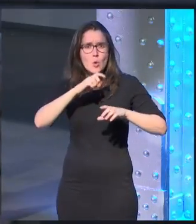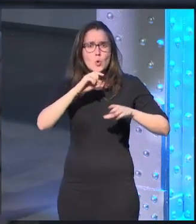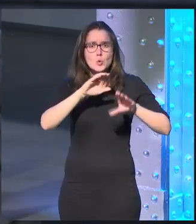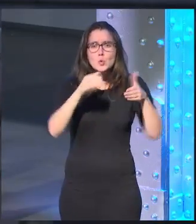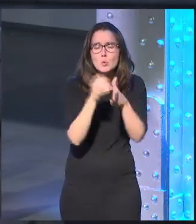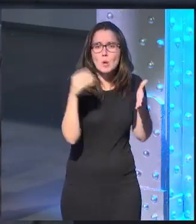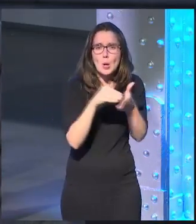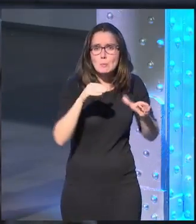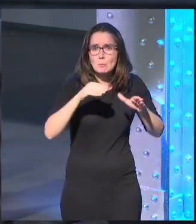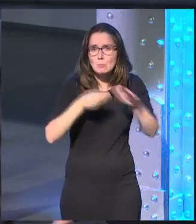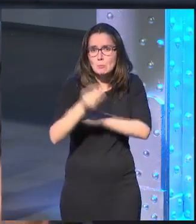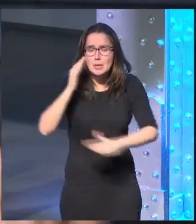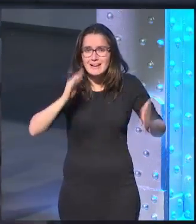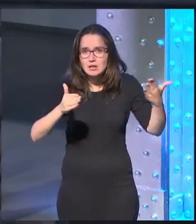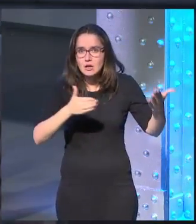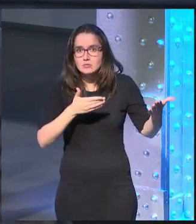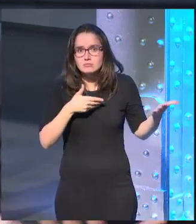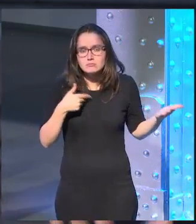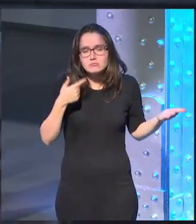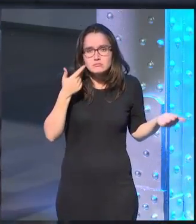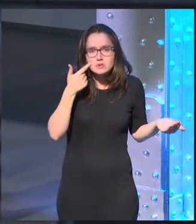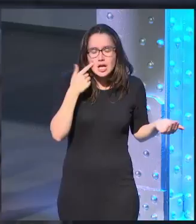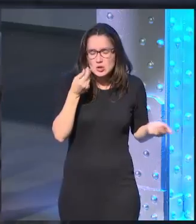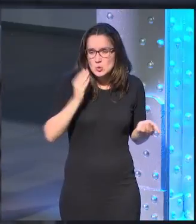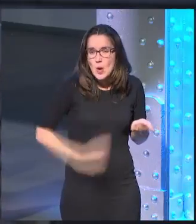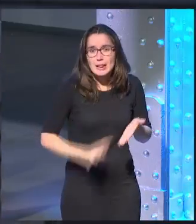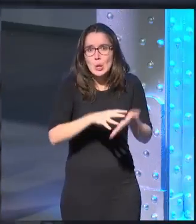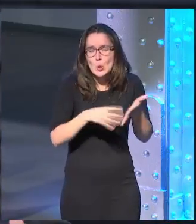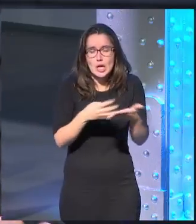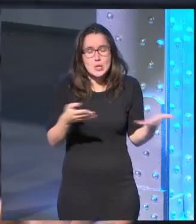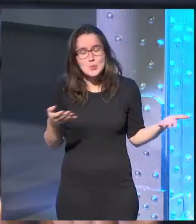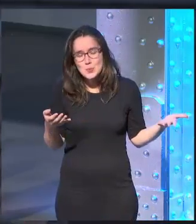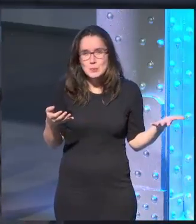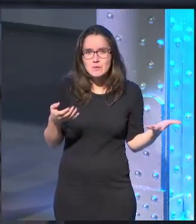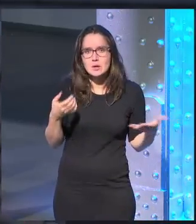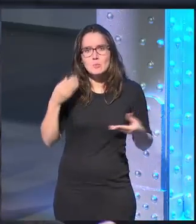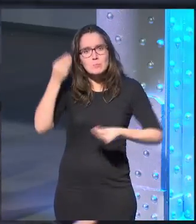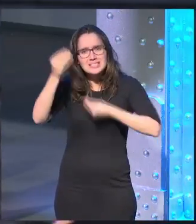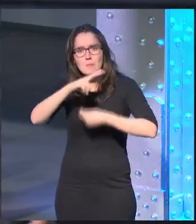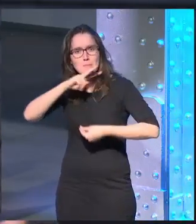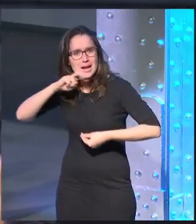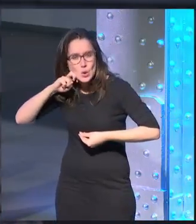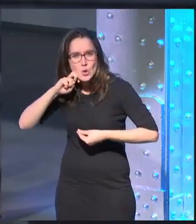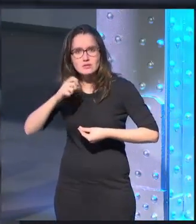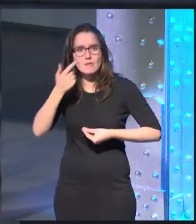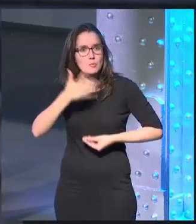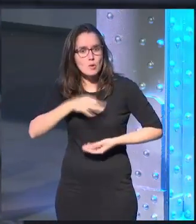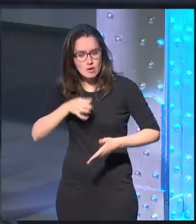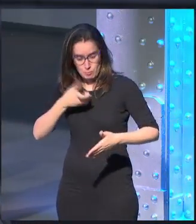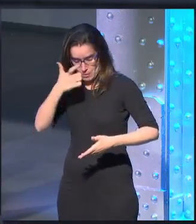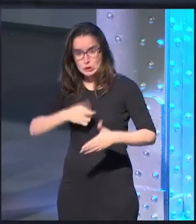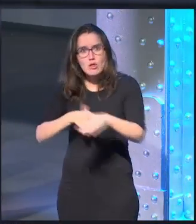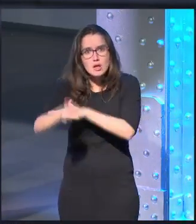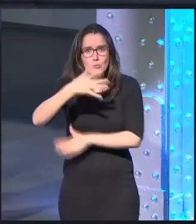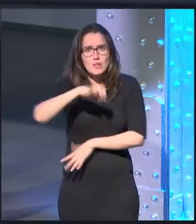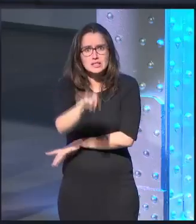quiere, no se fija lo que el sueldo, el horario, no. Se fijan los valores, se fijan si va a poder desarrollarse como persona,